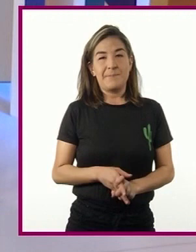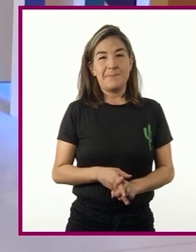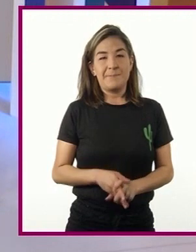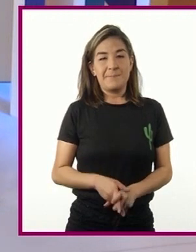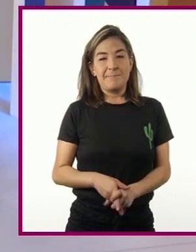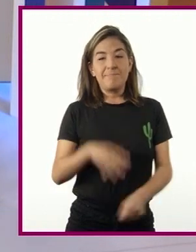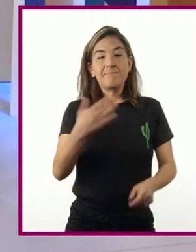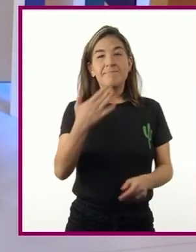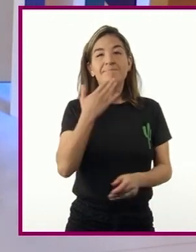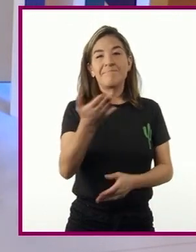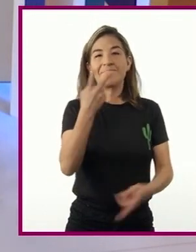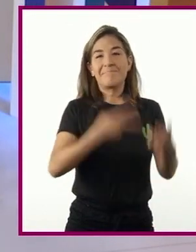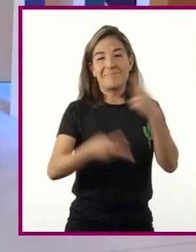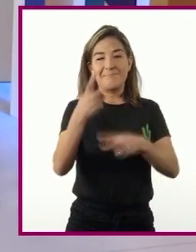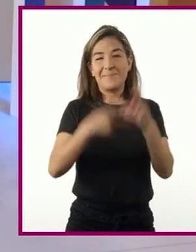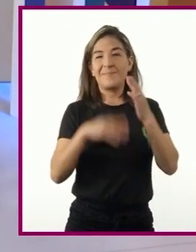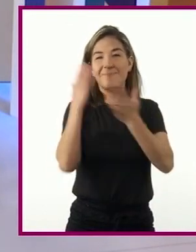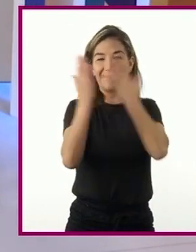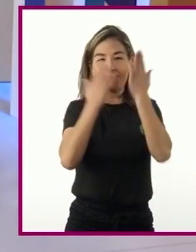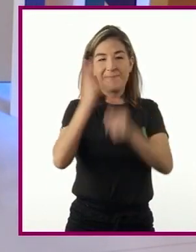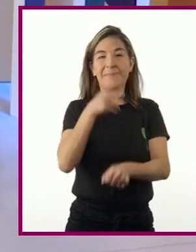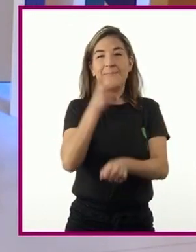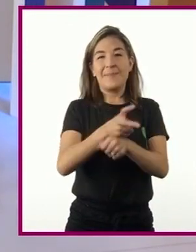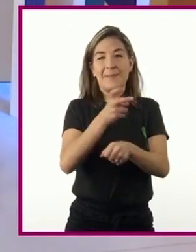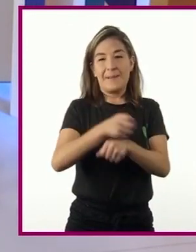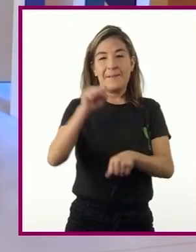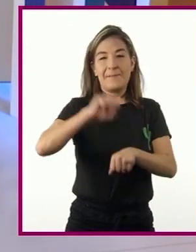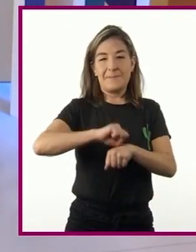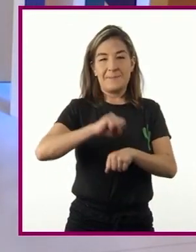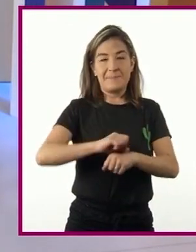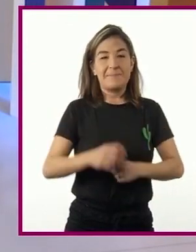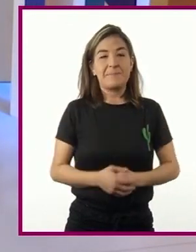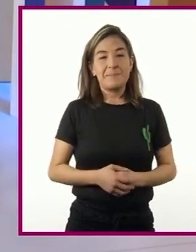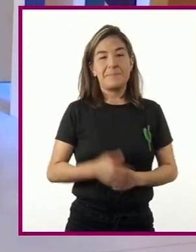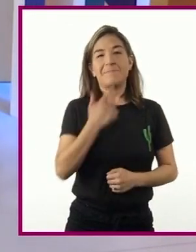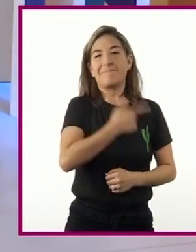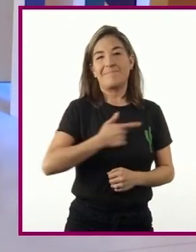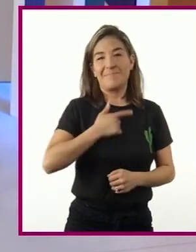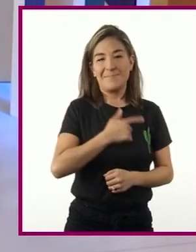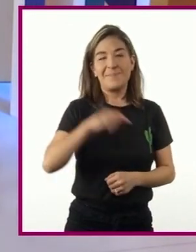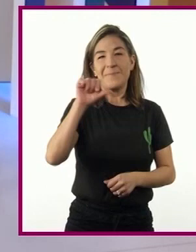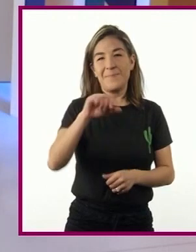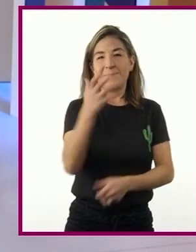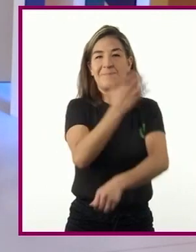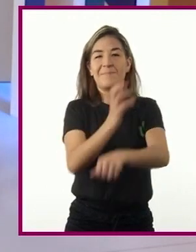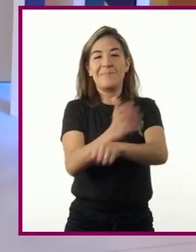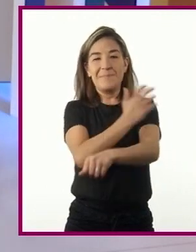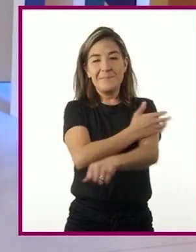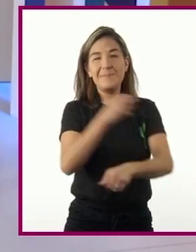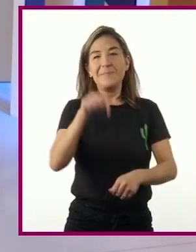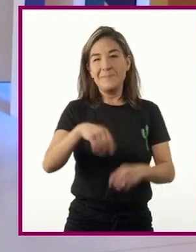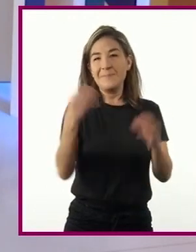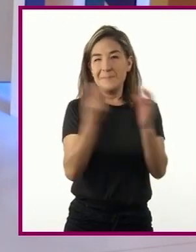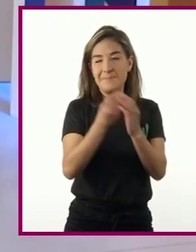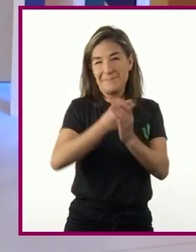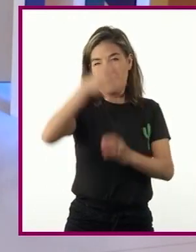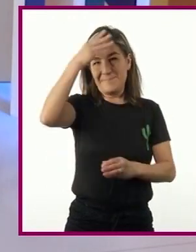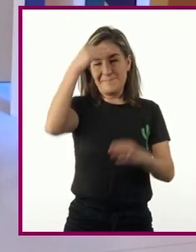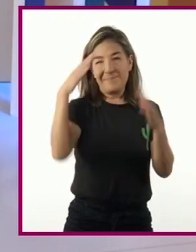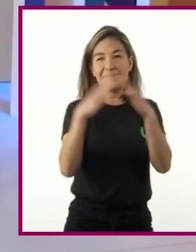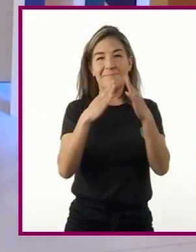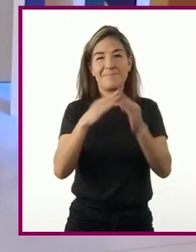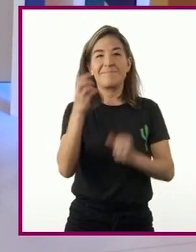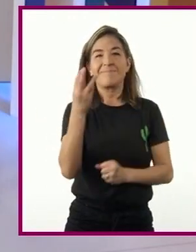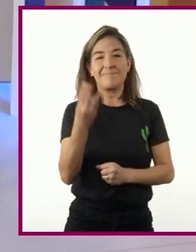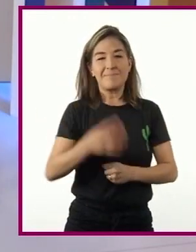Bienvenidas y bienvenidos estudiantes de segundo grado de secundaria. Me da mucho gusto que nos acompañen en esta sesión de Aprende en Casa